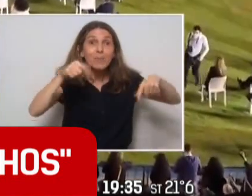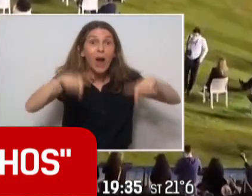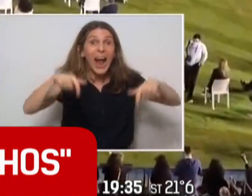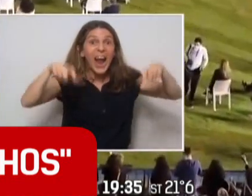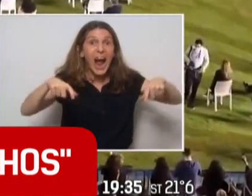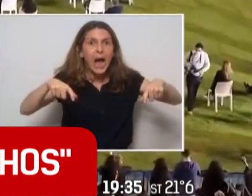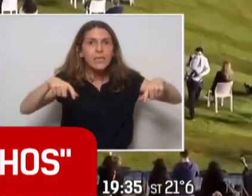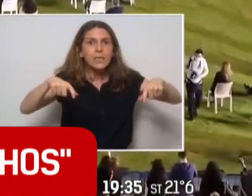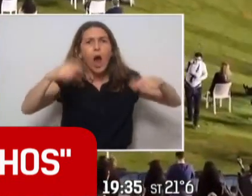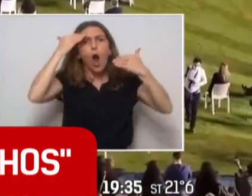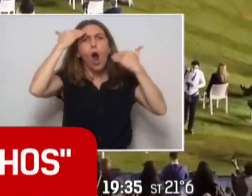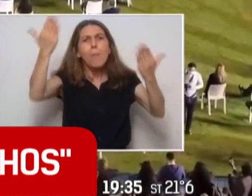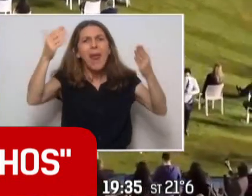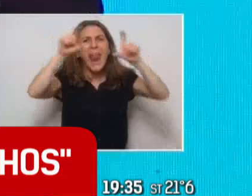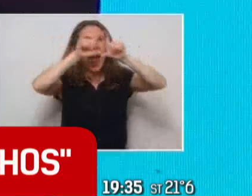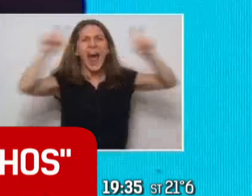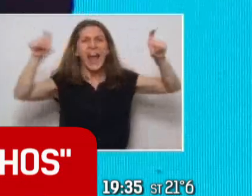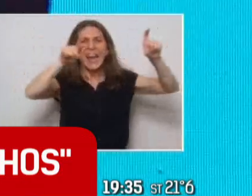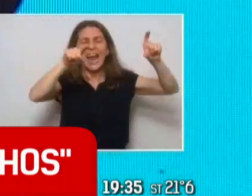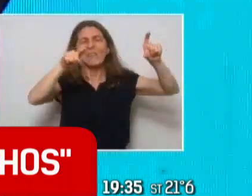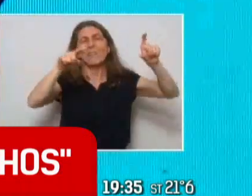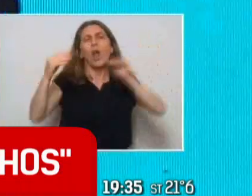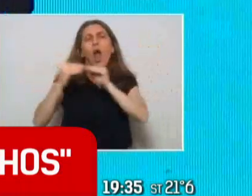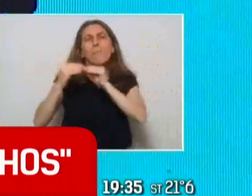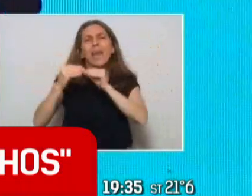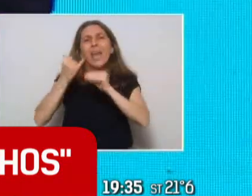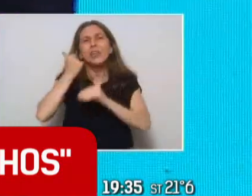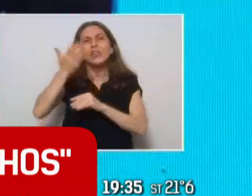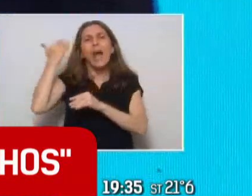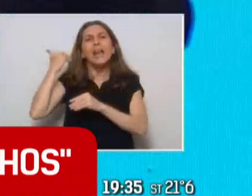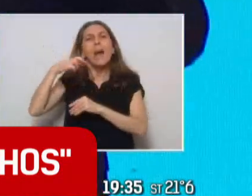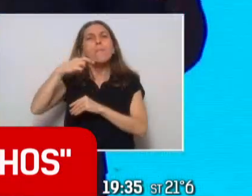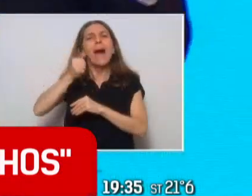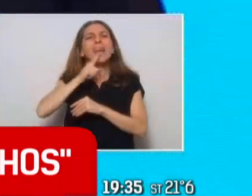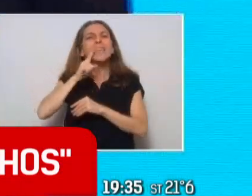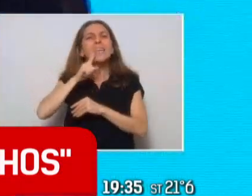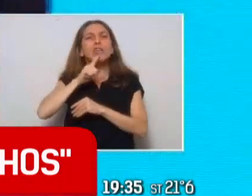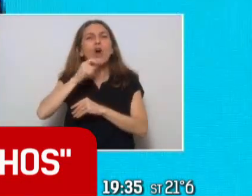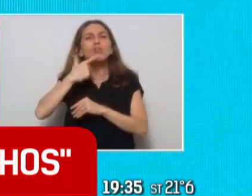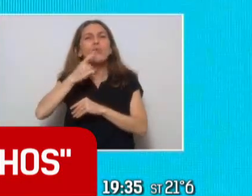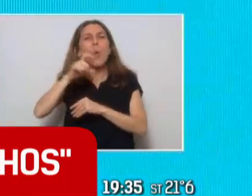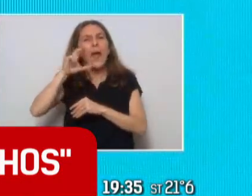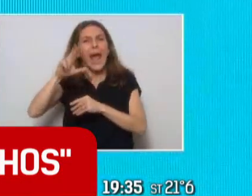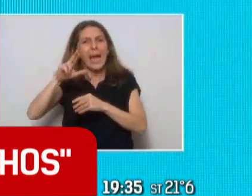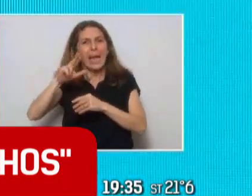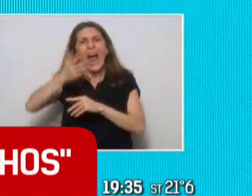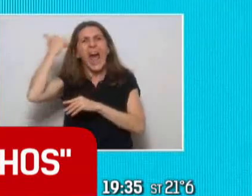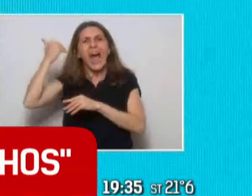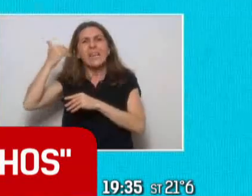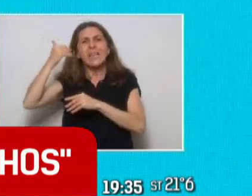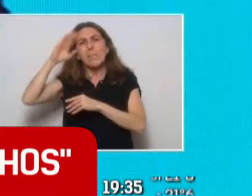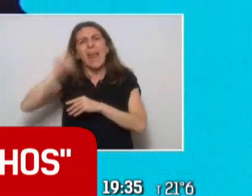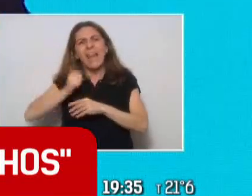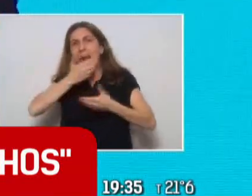le rinde memoria a un compañero desaparecido, el Patito Zúcar, a quien tuve la oportunidad de